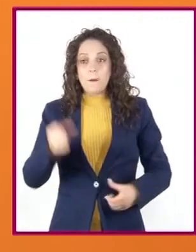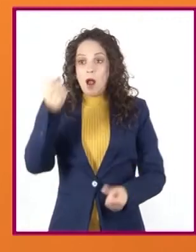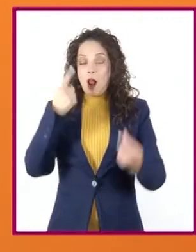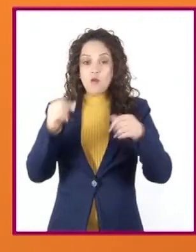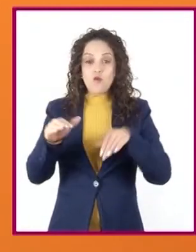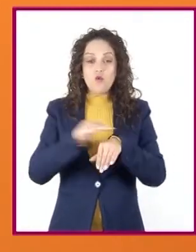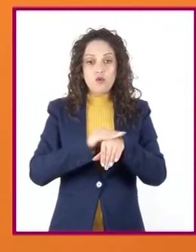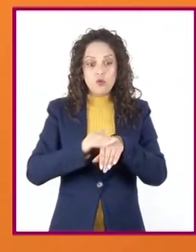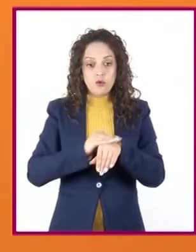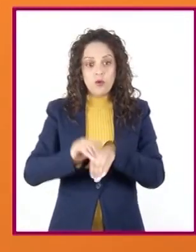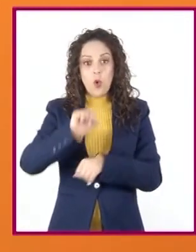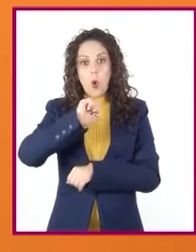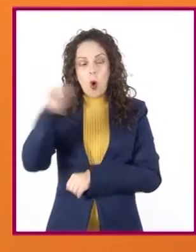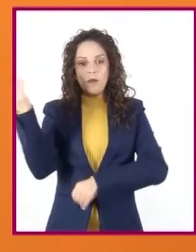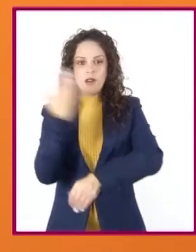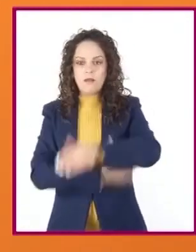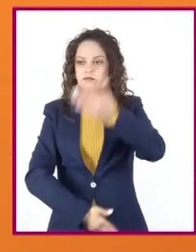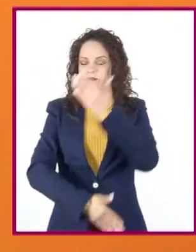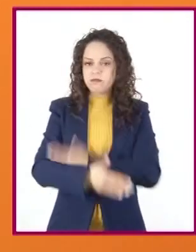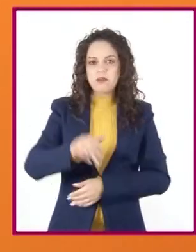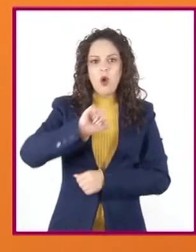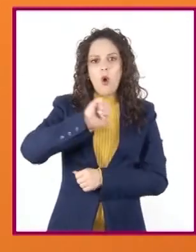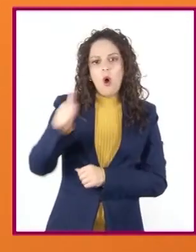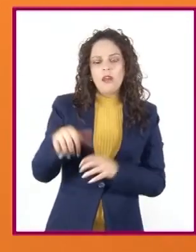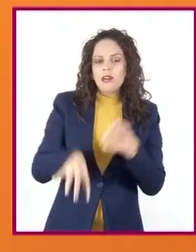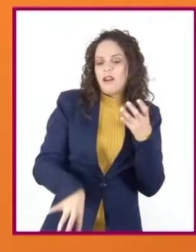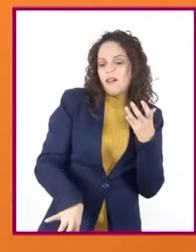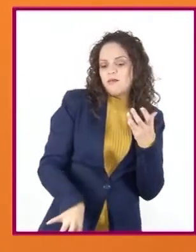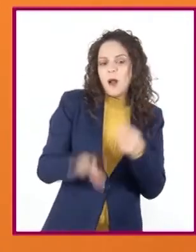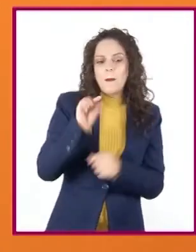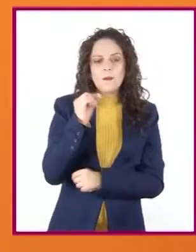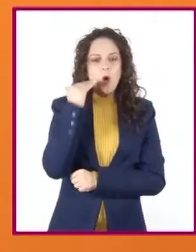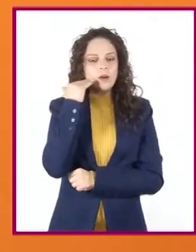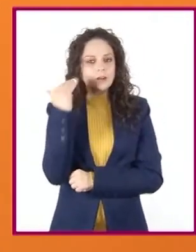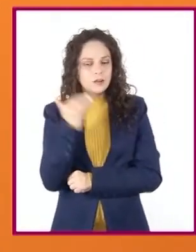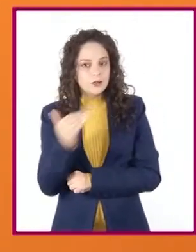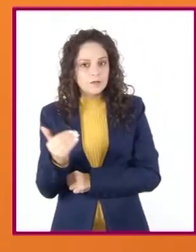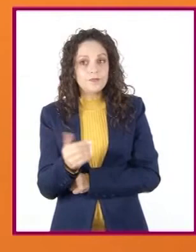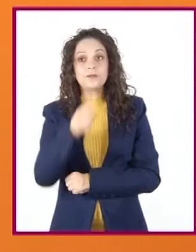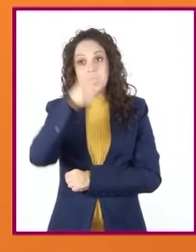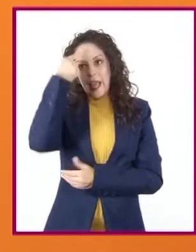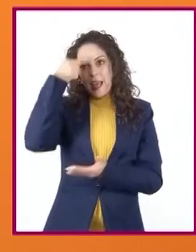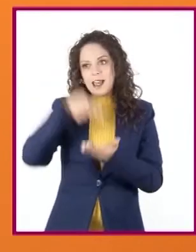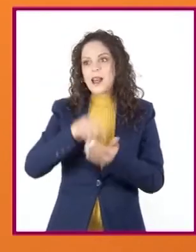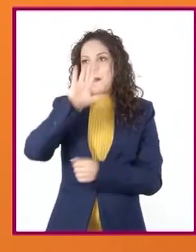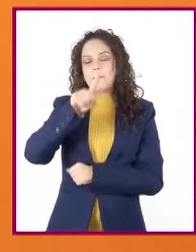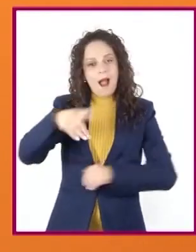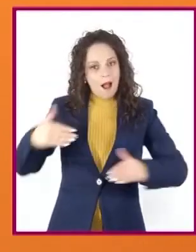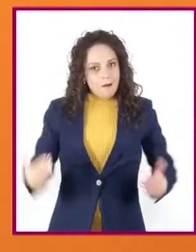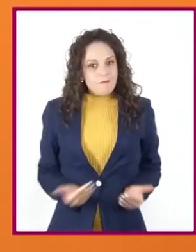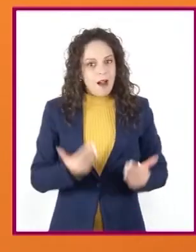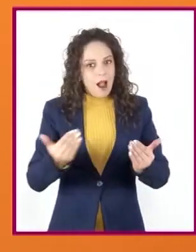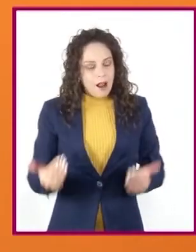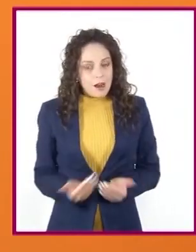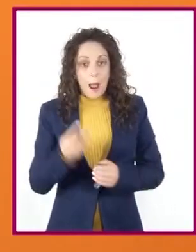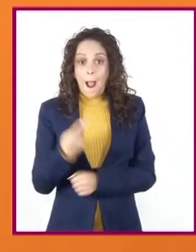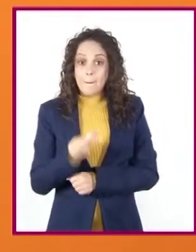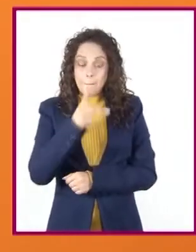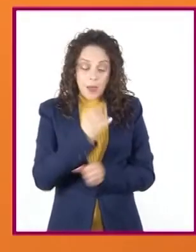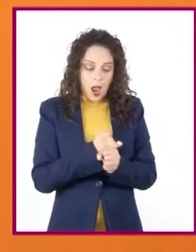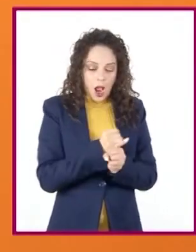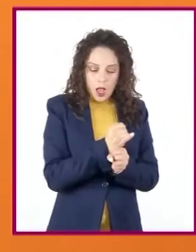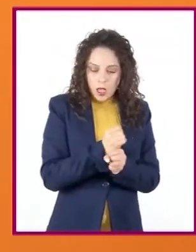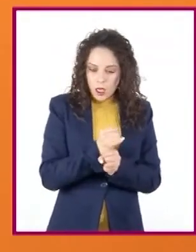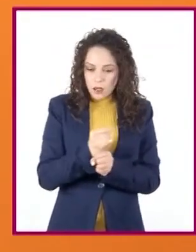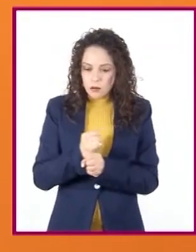veces mutilados. En algún momento se creyó que bailaban, sin embargo, con las investigaciones surgió